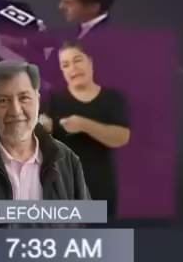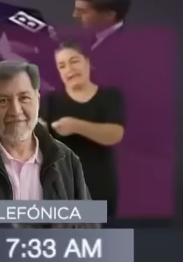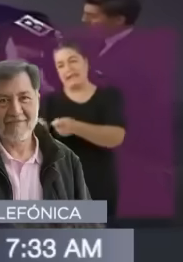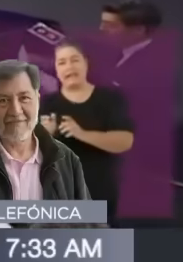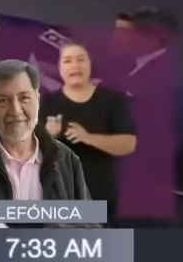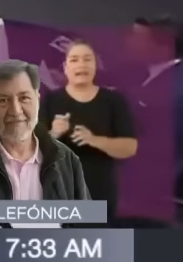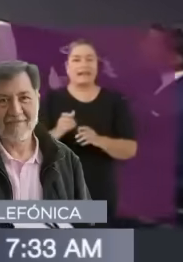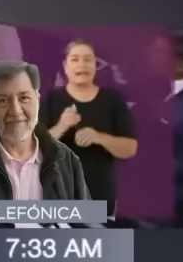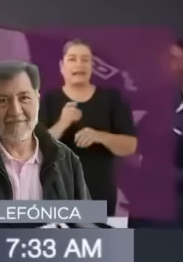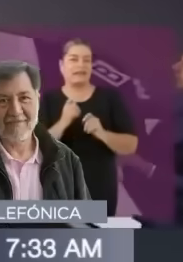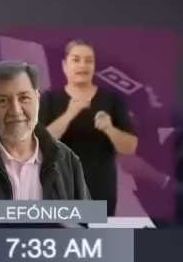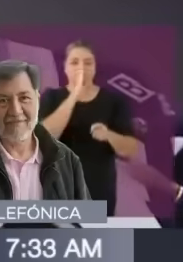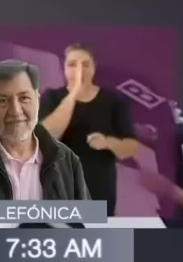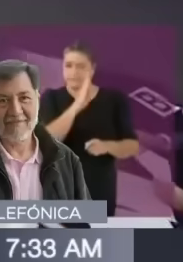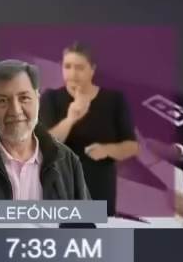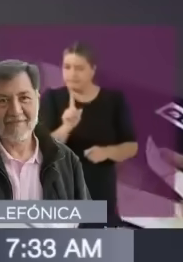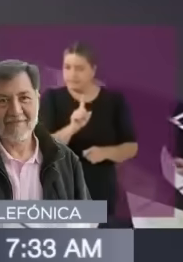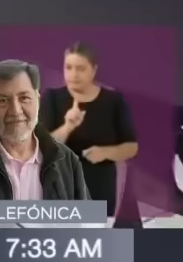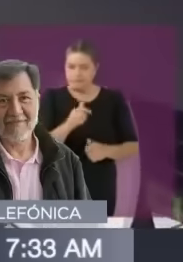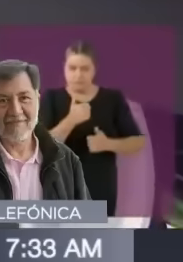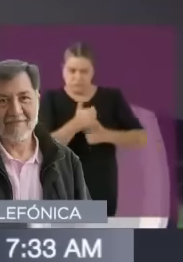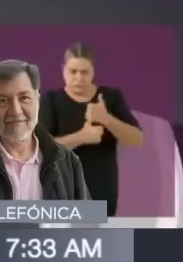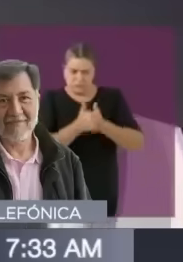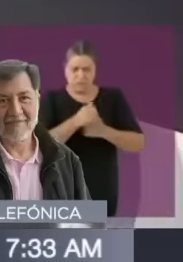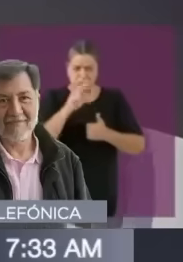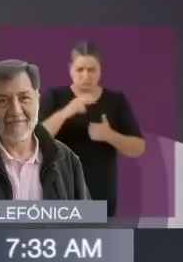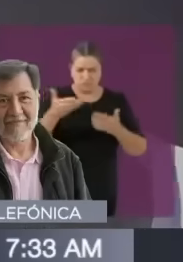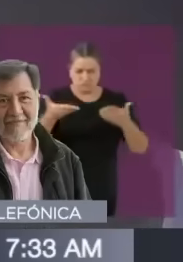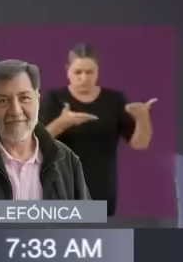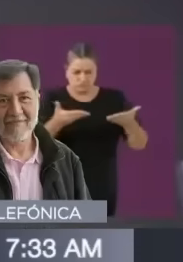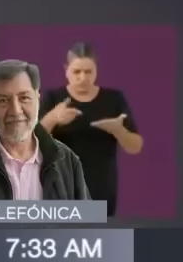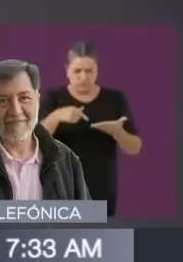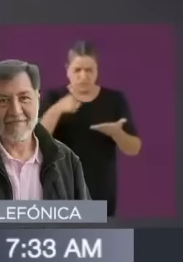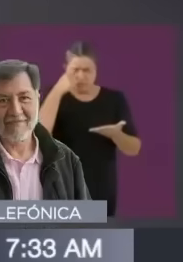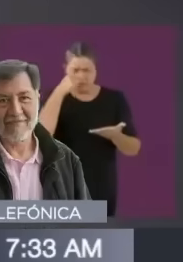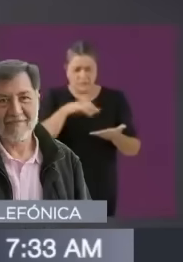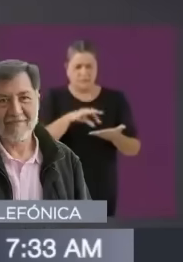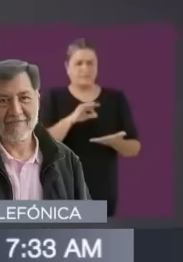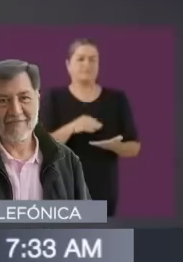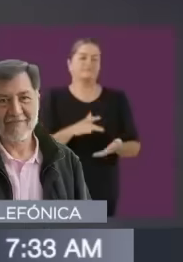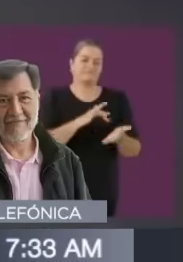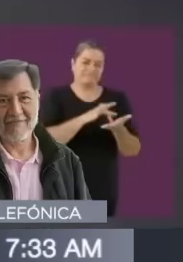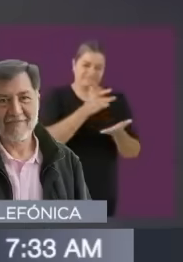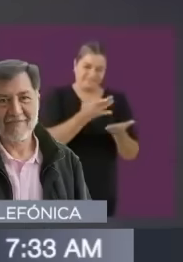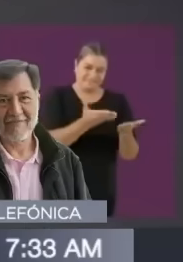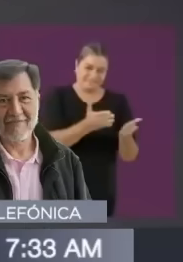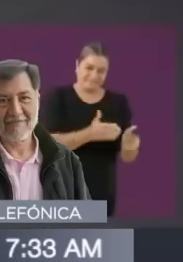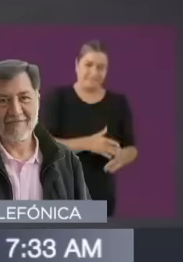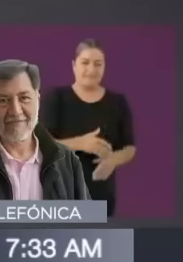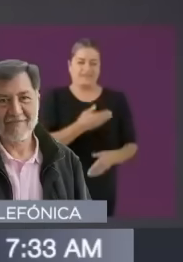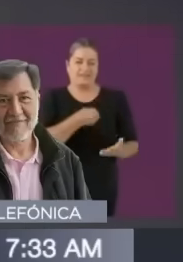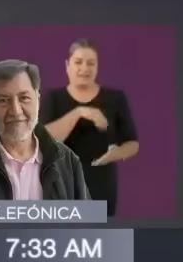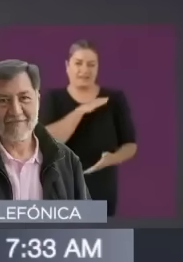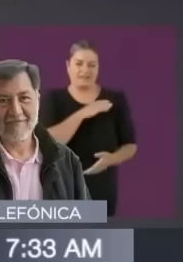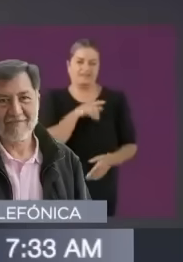pasar esta aduana que es ya la este la semifinal porque falta el último tramo rumbo al 2 de junio que va a ser muy